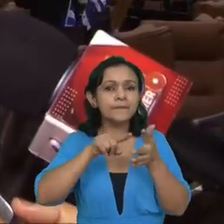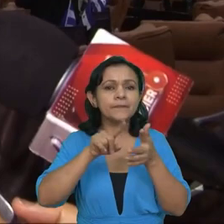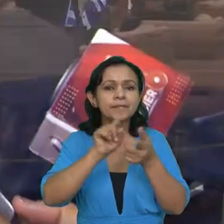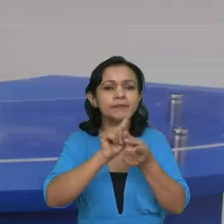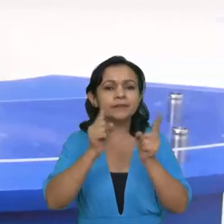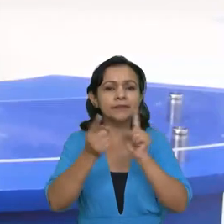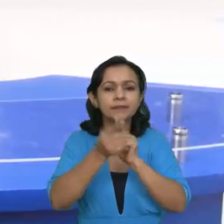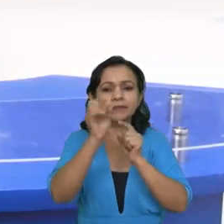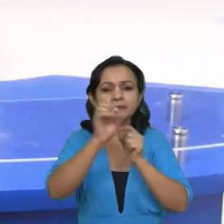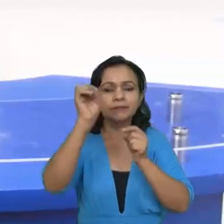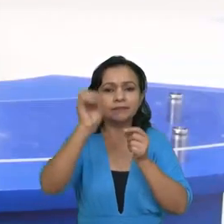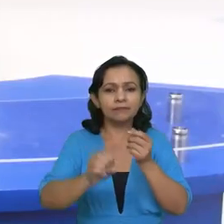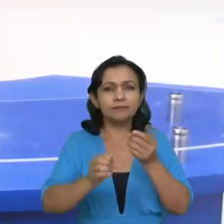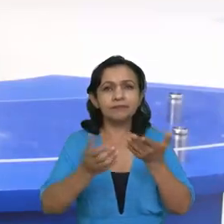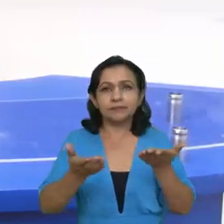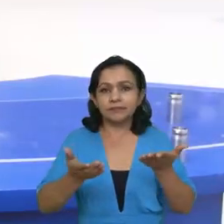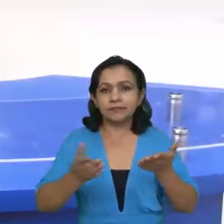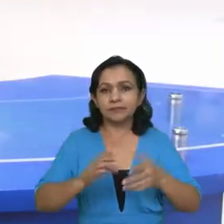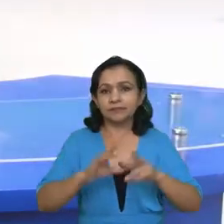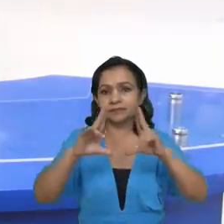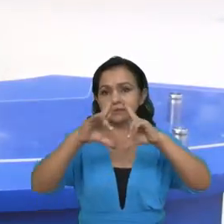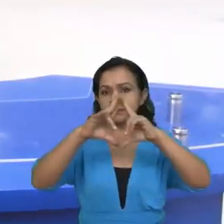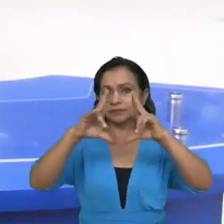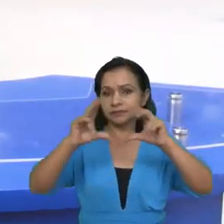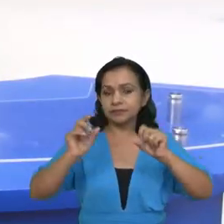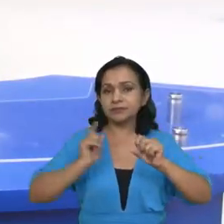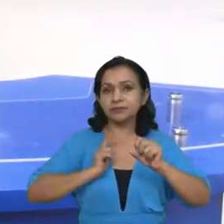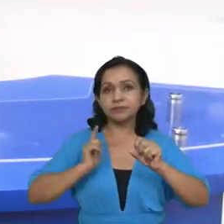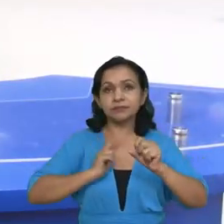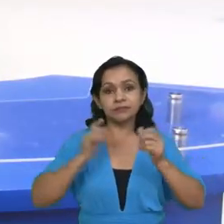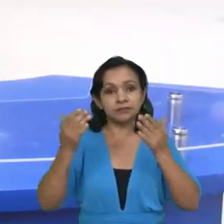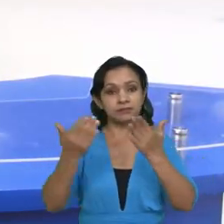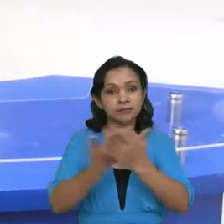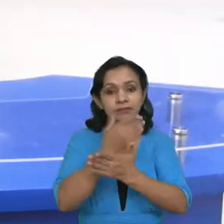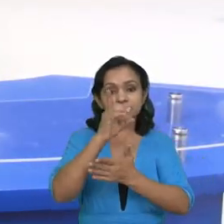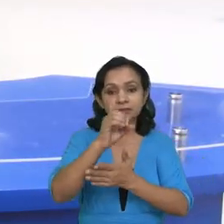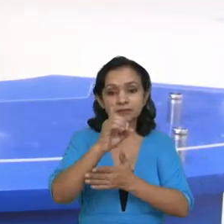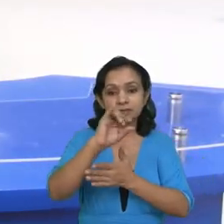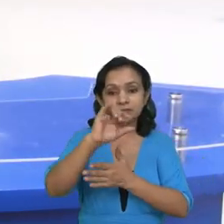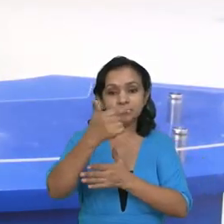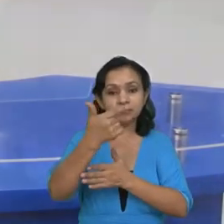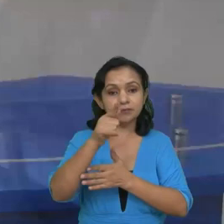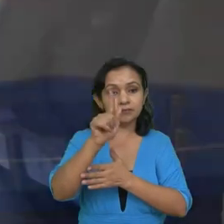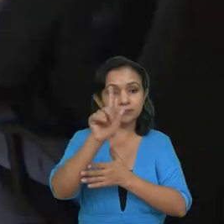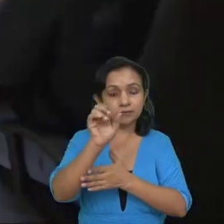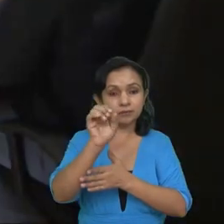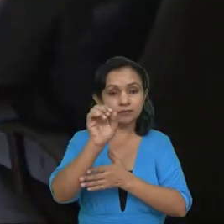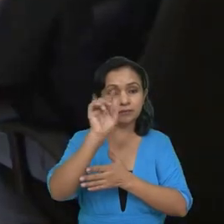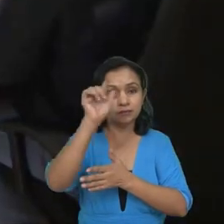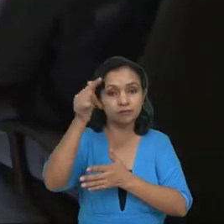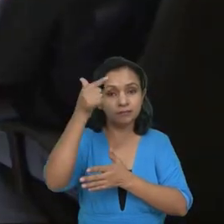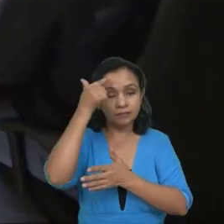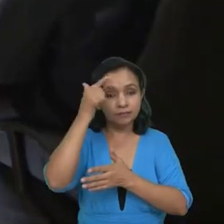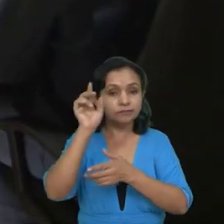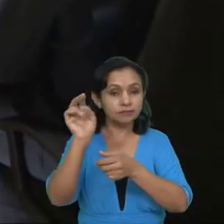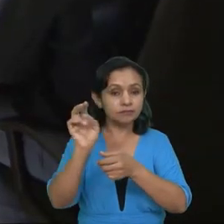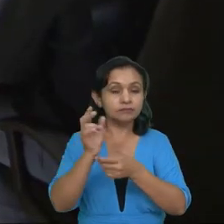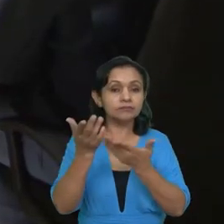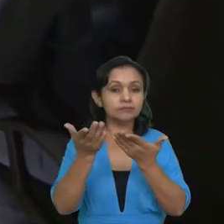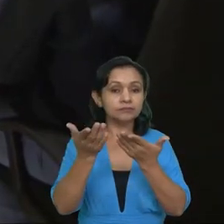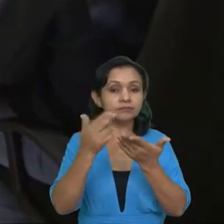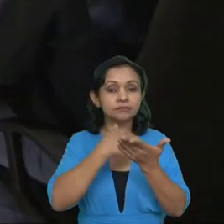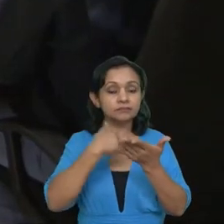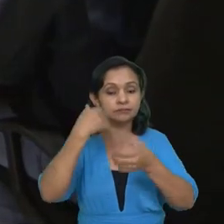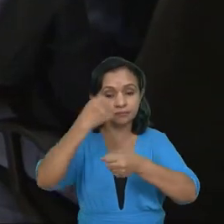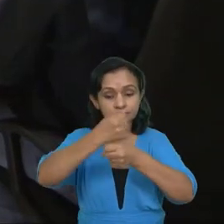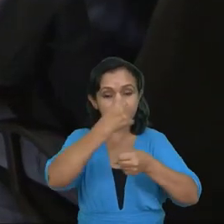reforma fiscal nicaragua contará con un nuevo digesto jurídico en materia de gobernabilidad esto producto